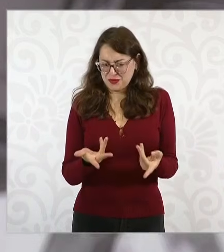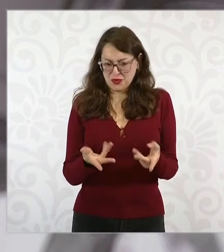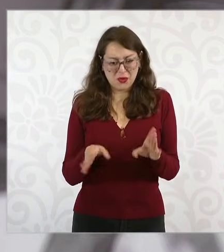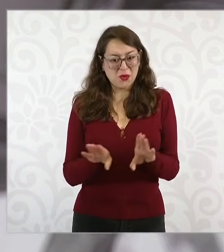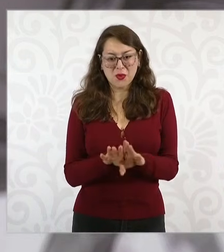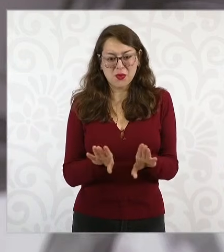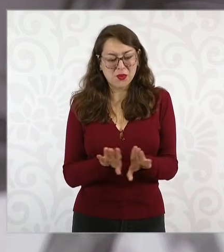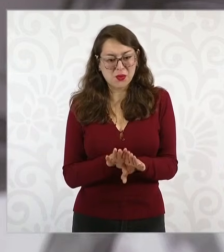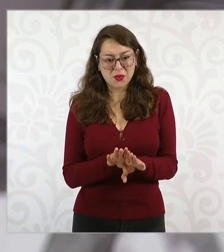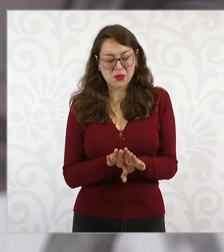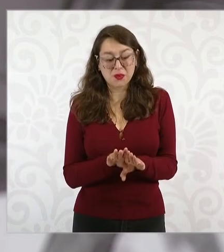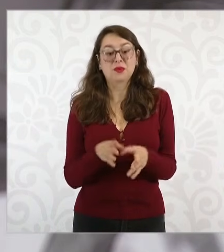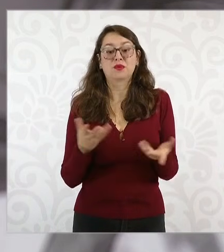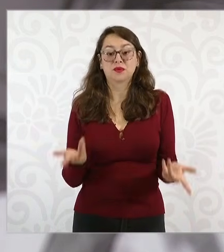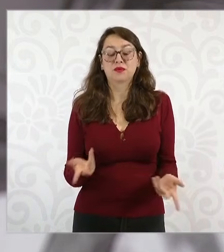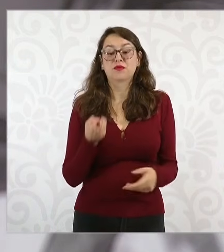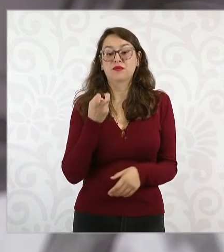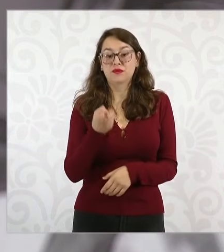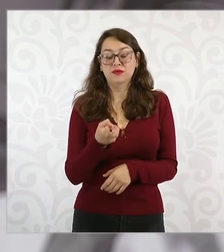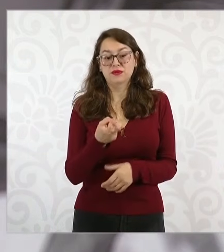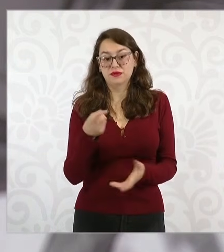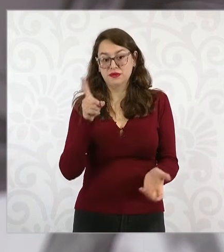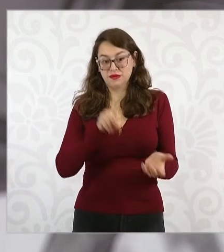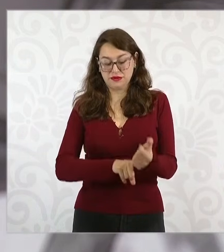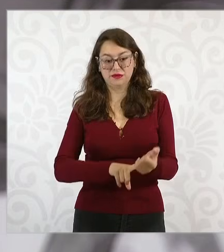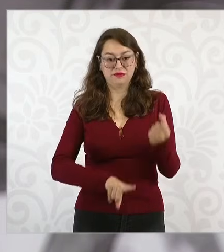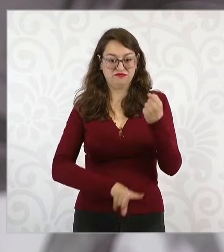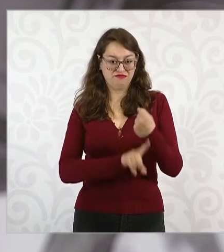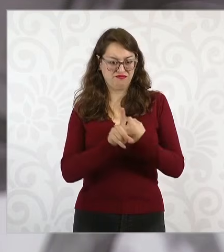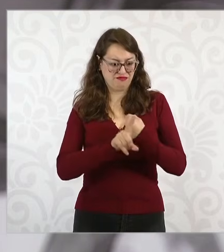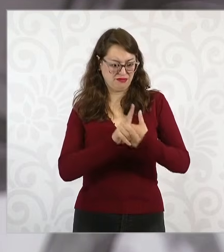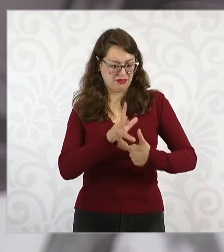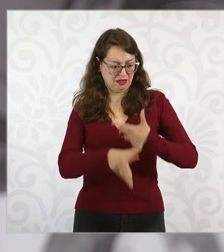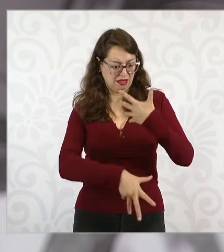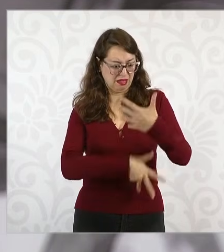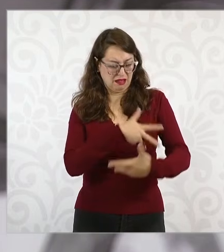y cómo fue que se generó esta pugna interna de este grupo delictivo.